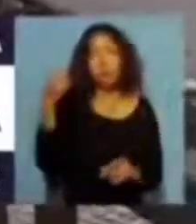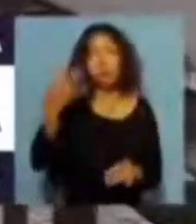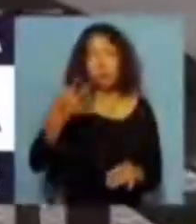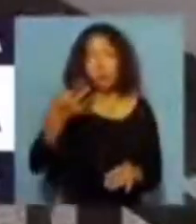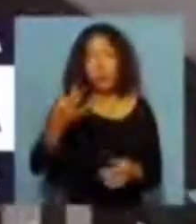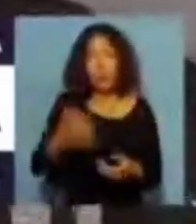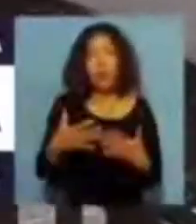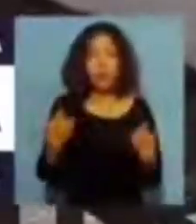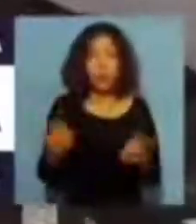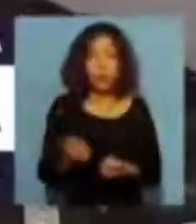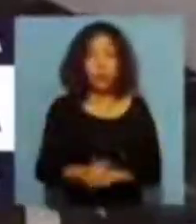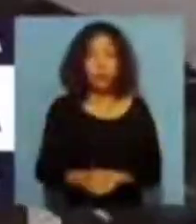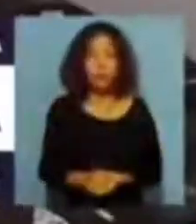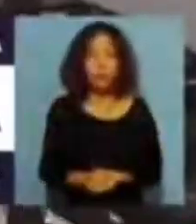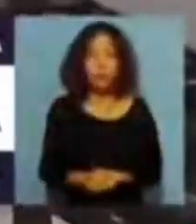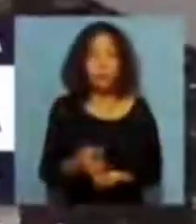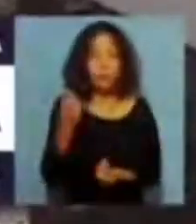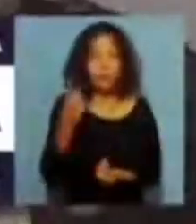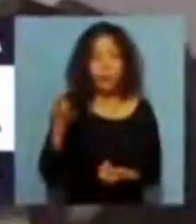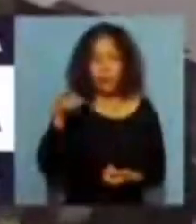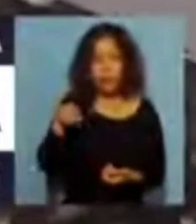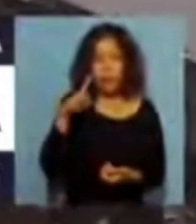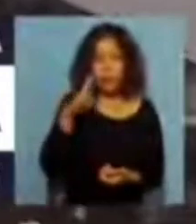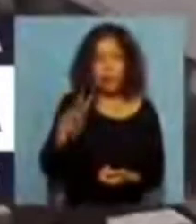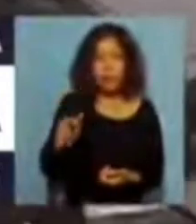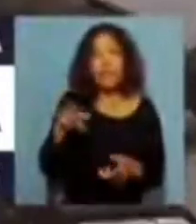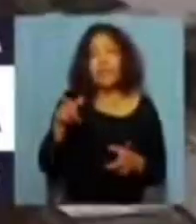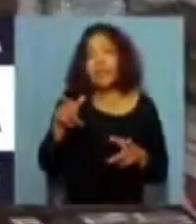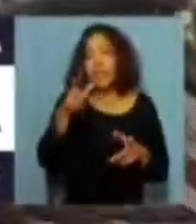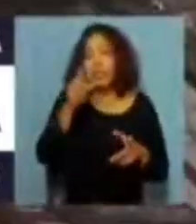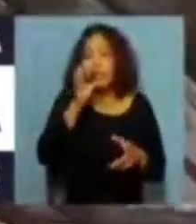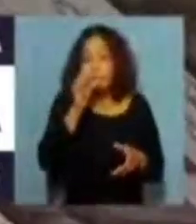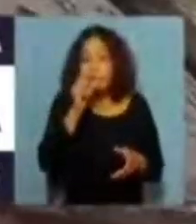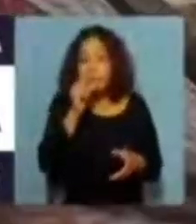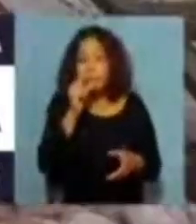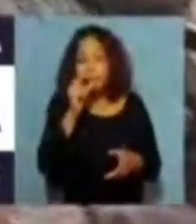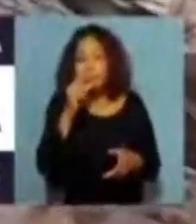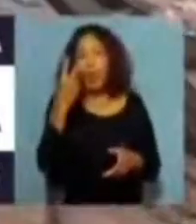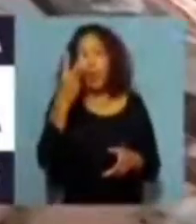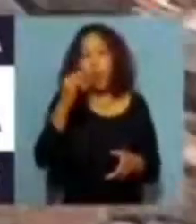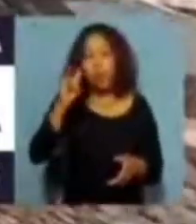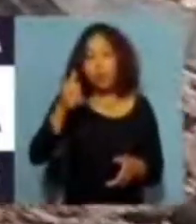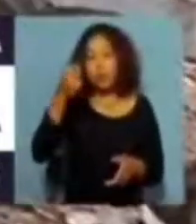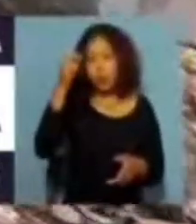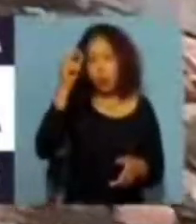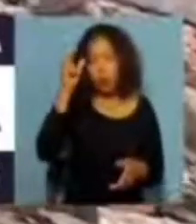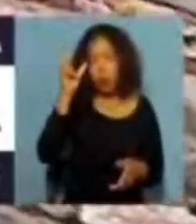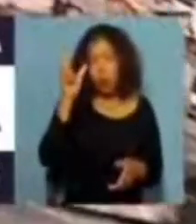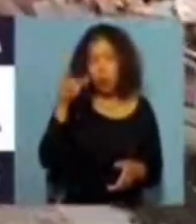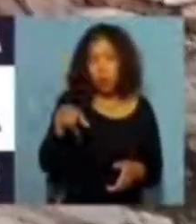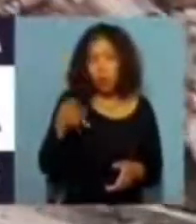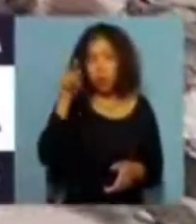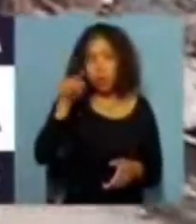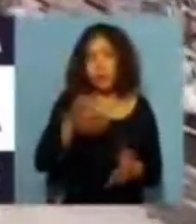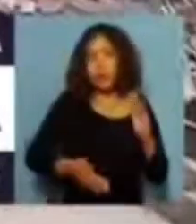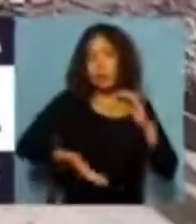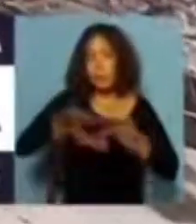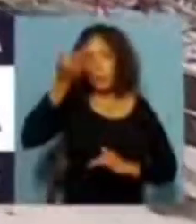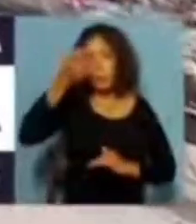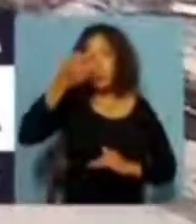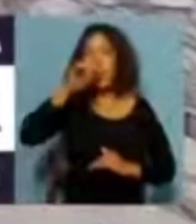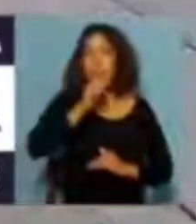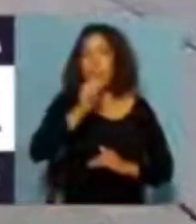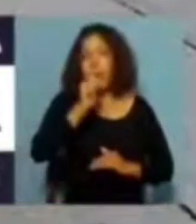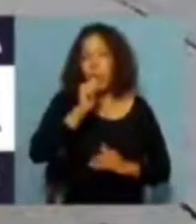en ese momento con el resultado de la alcoholemia que da 2.28. ¿El que manejaba tenía 2.28?